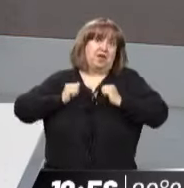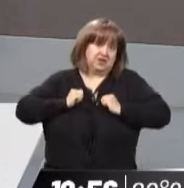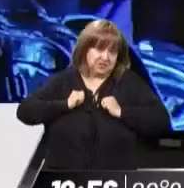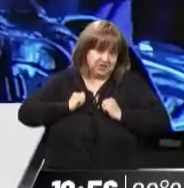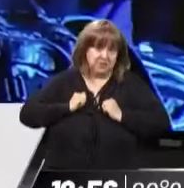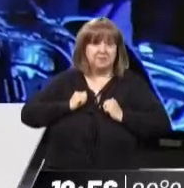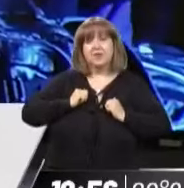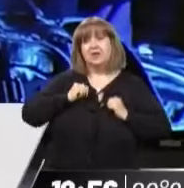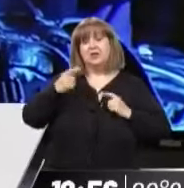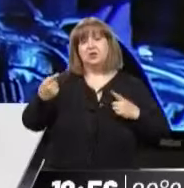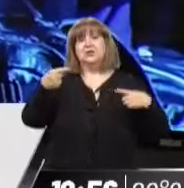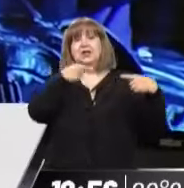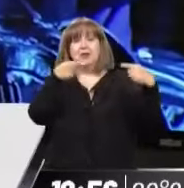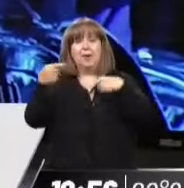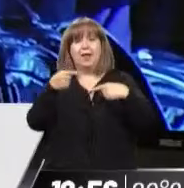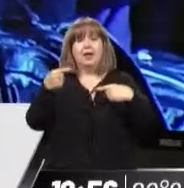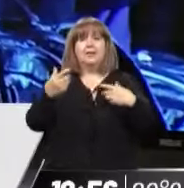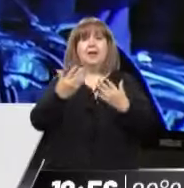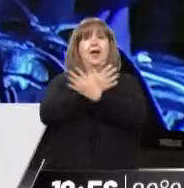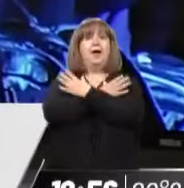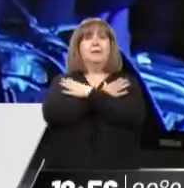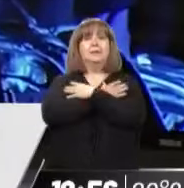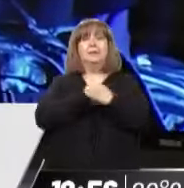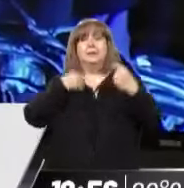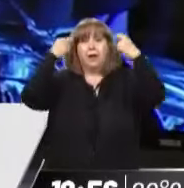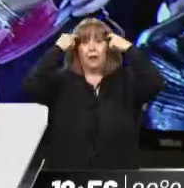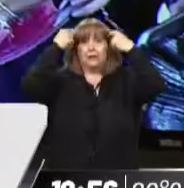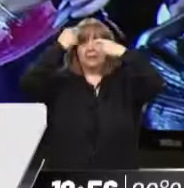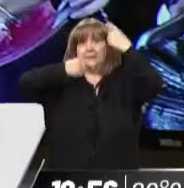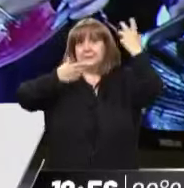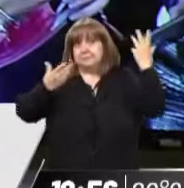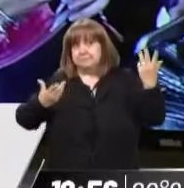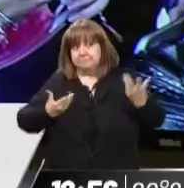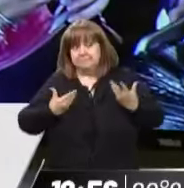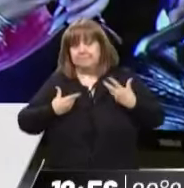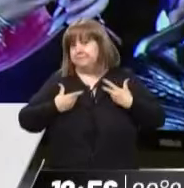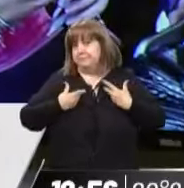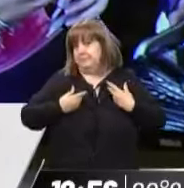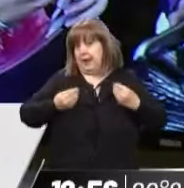hay esa pelea también. Te baja un poco, ¿no?, el rendimiento, Sergio.